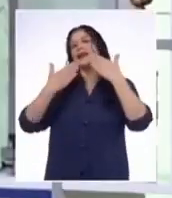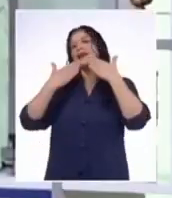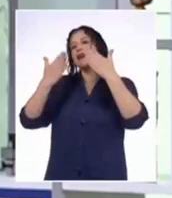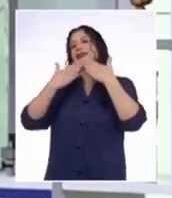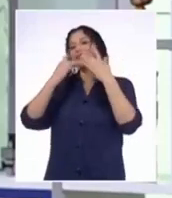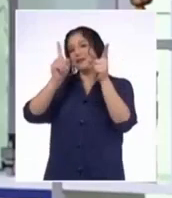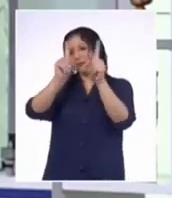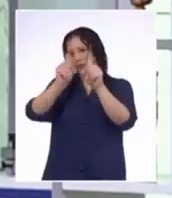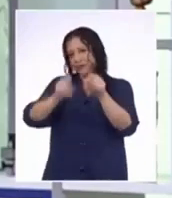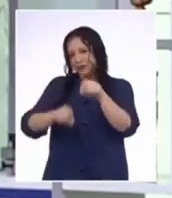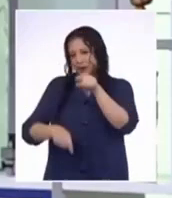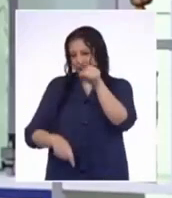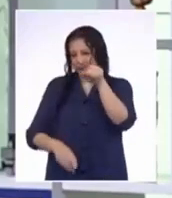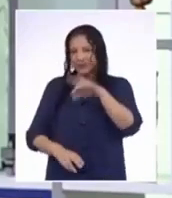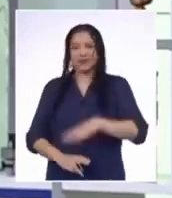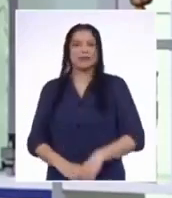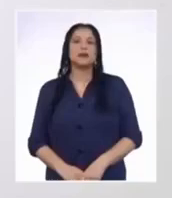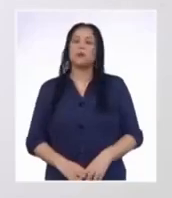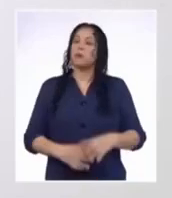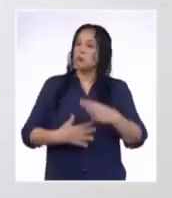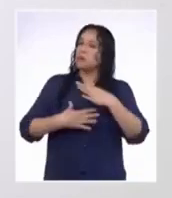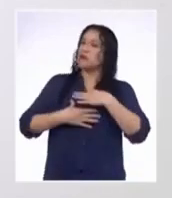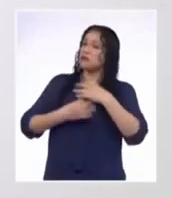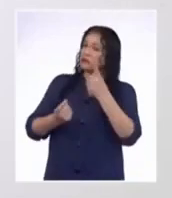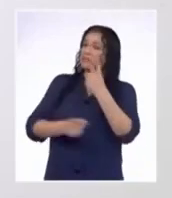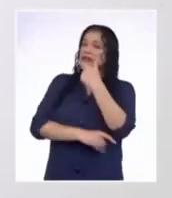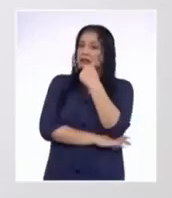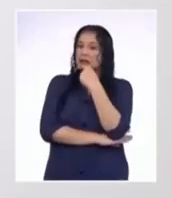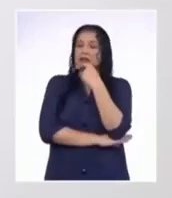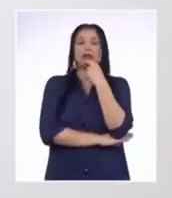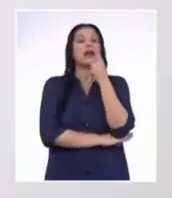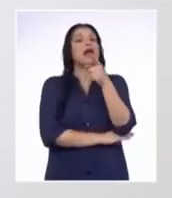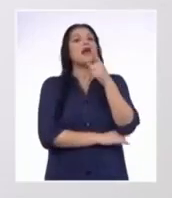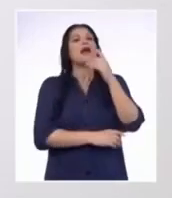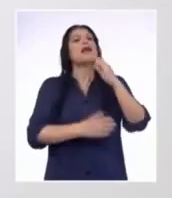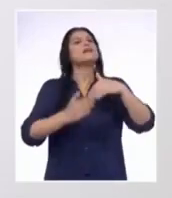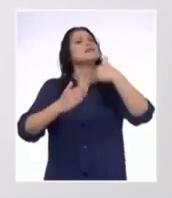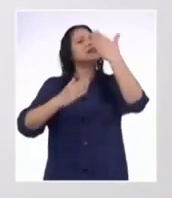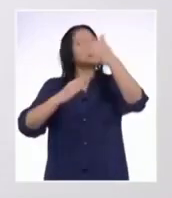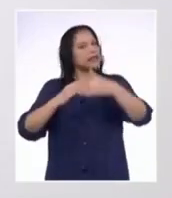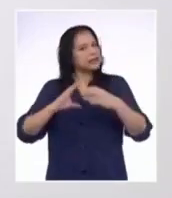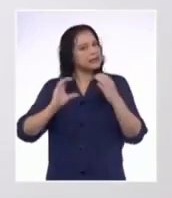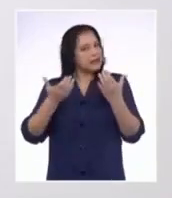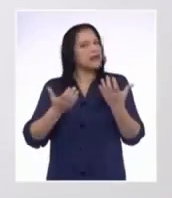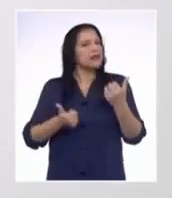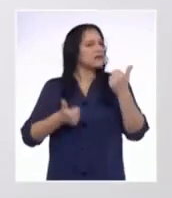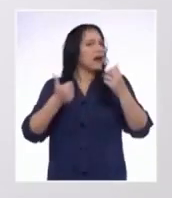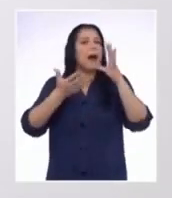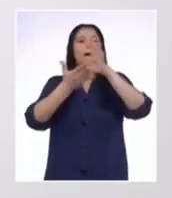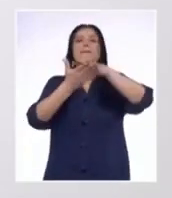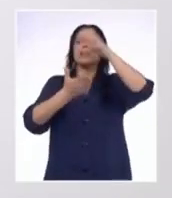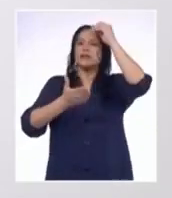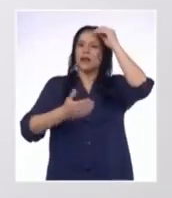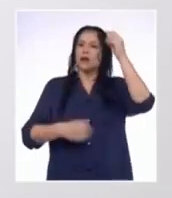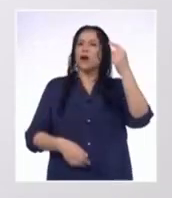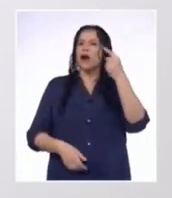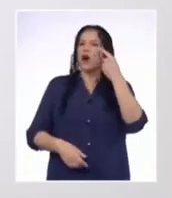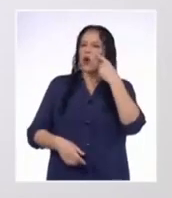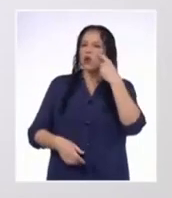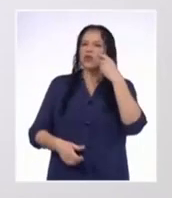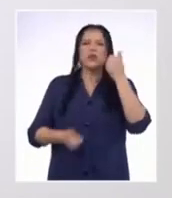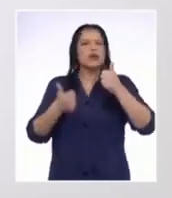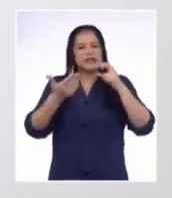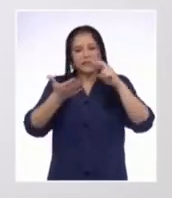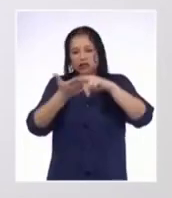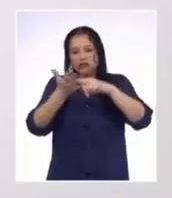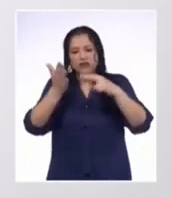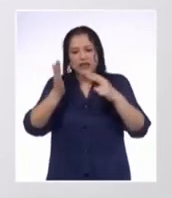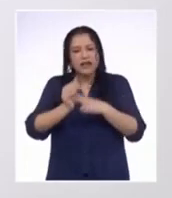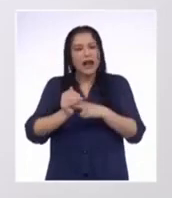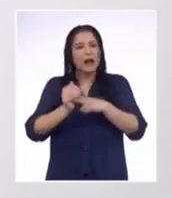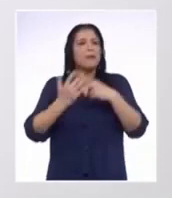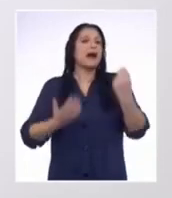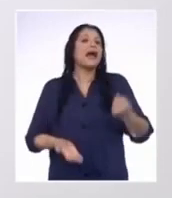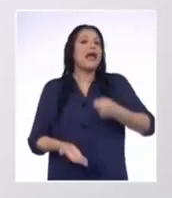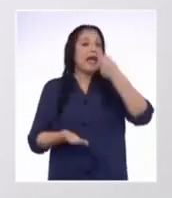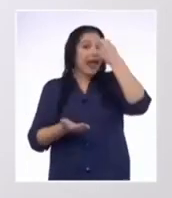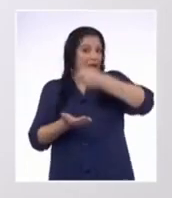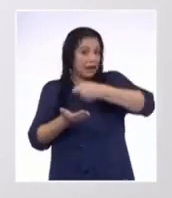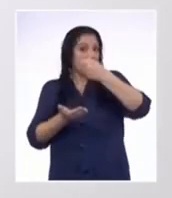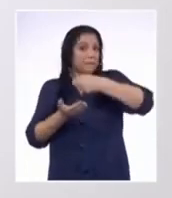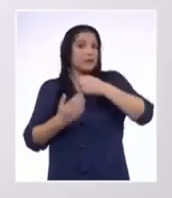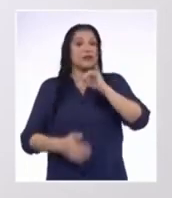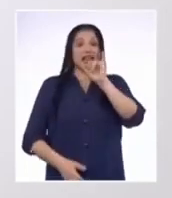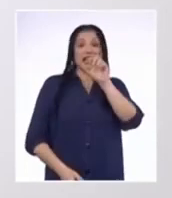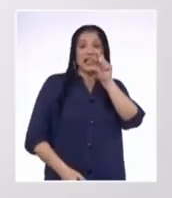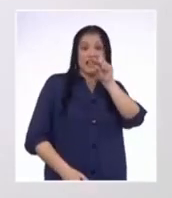Tu pregunta, Carmen. ¡Qué interesante! En el siguiente programa aprendieron a reconocer el significado del impuesto general a las